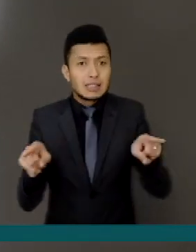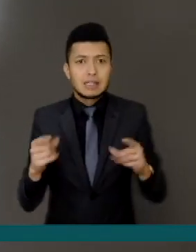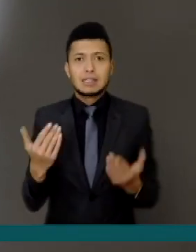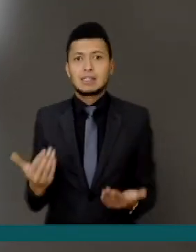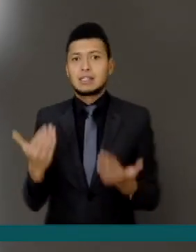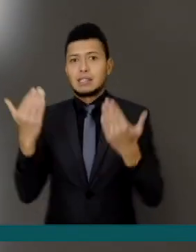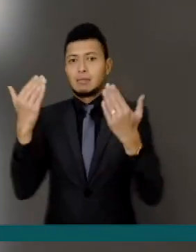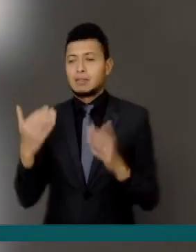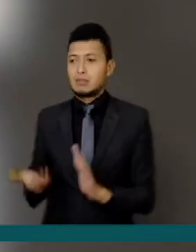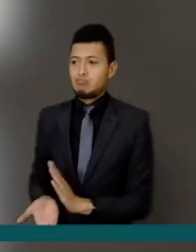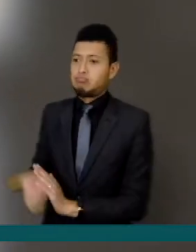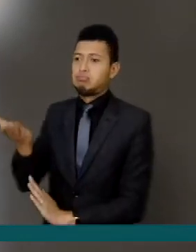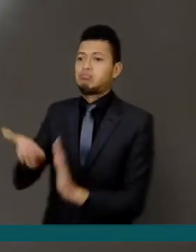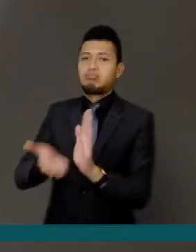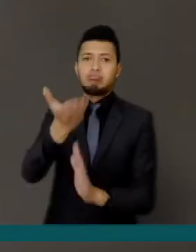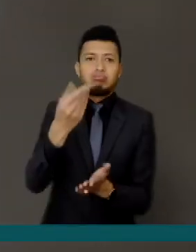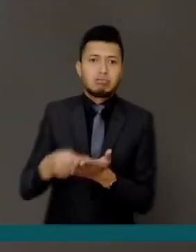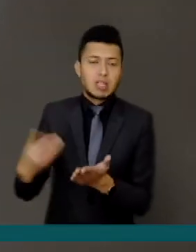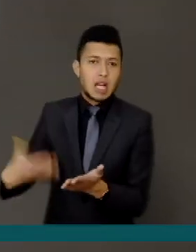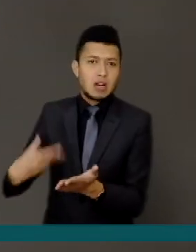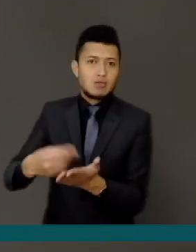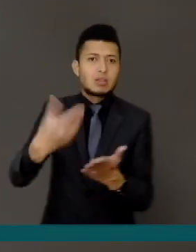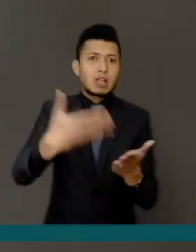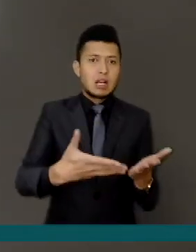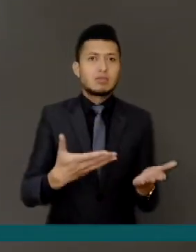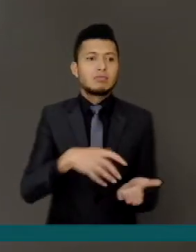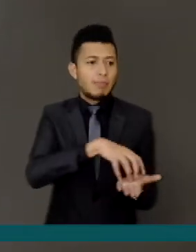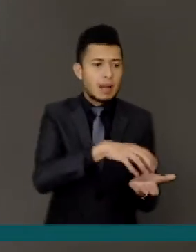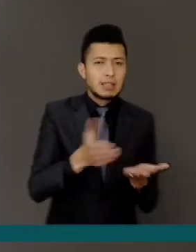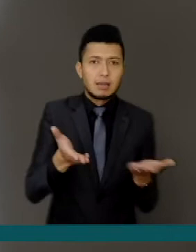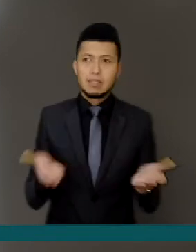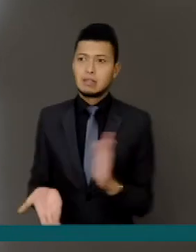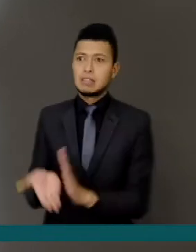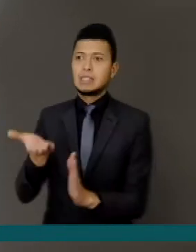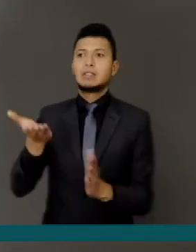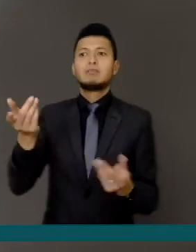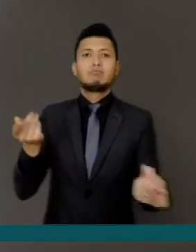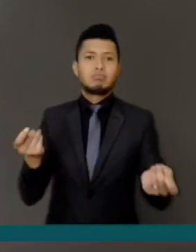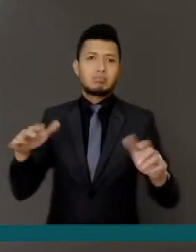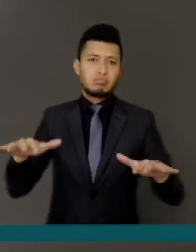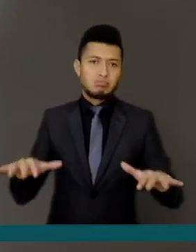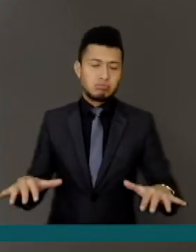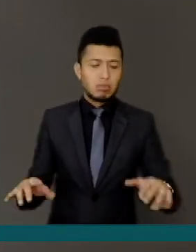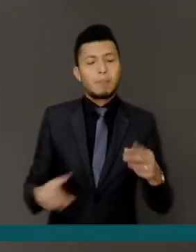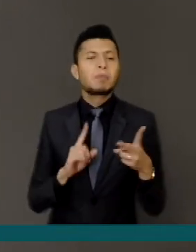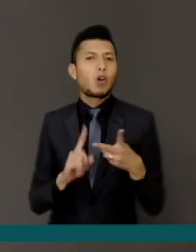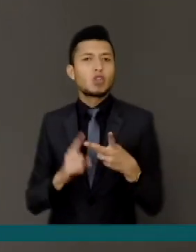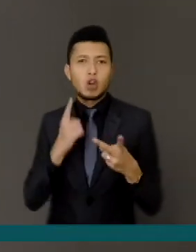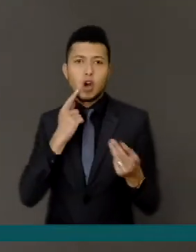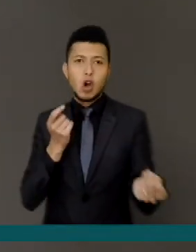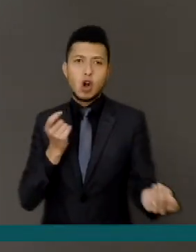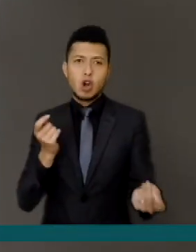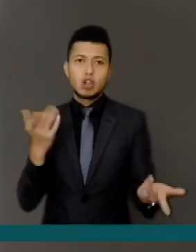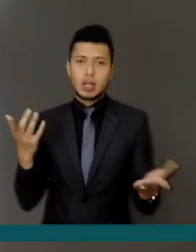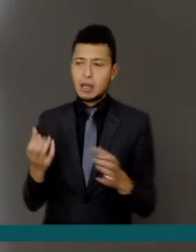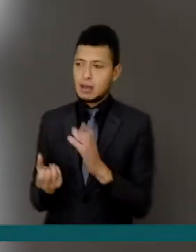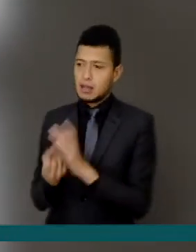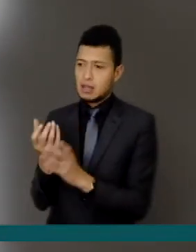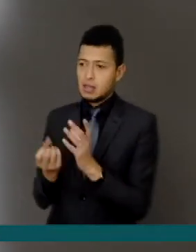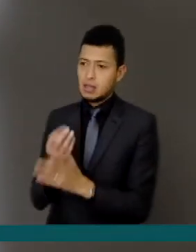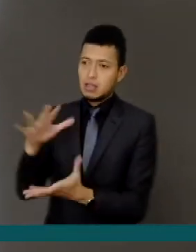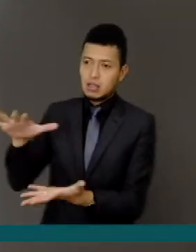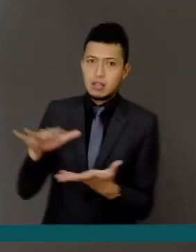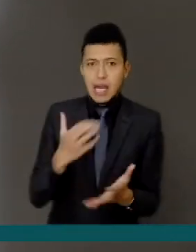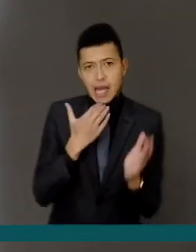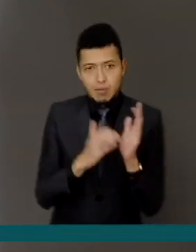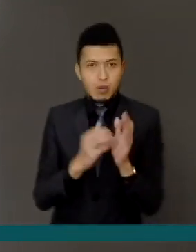que no haya tanto aumento en el precio de los bienes y servicios. Otra manera es tratar de controlar, por ejemplo, los precios de los insumos.